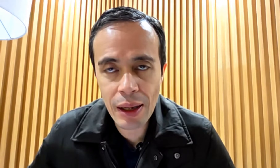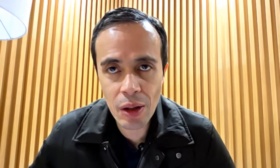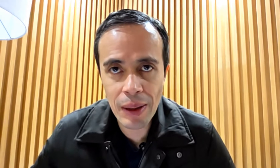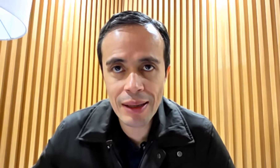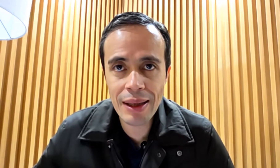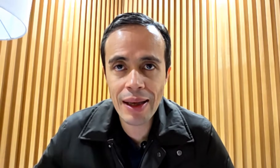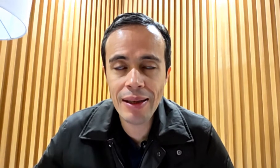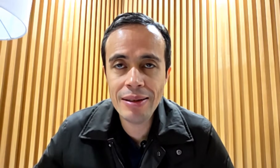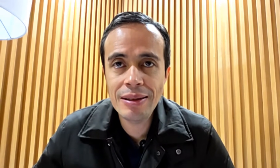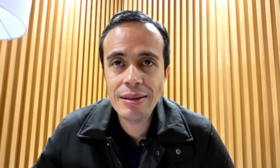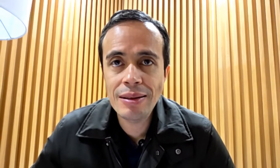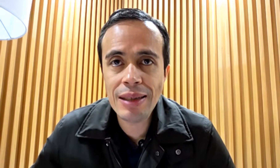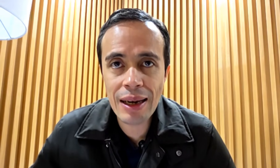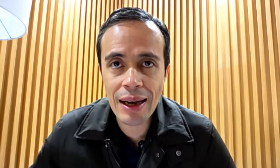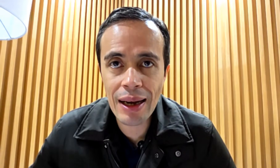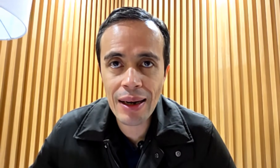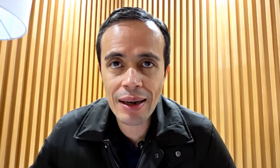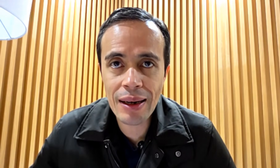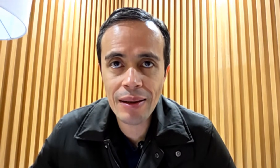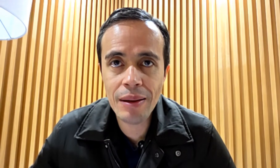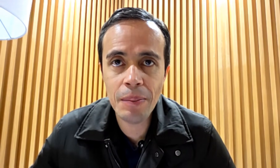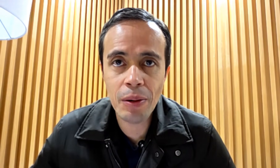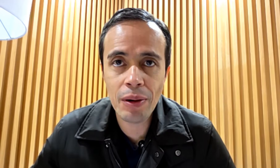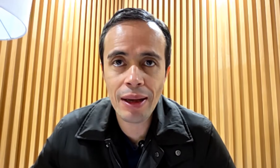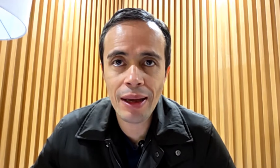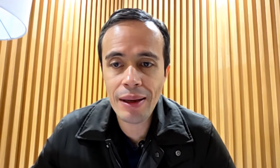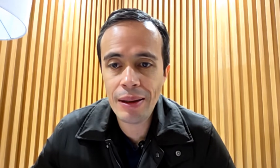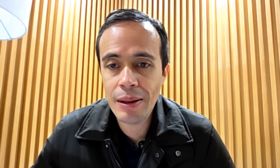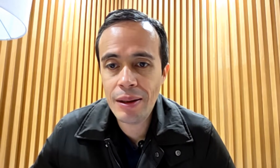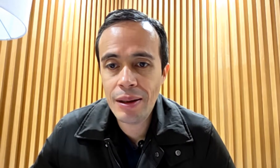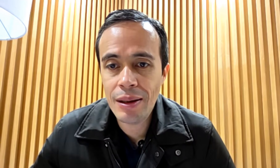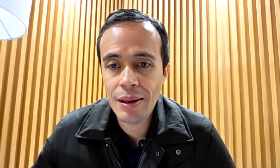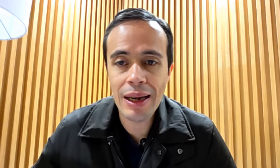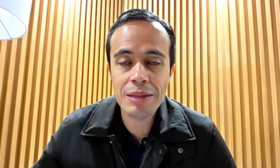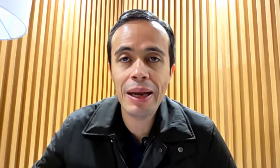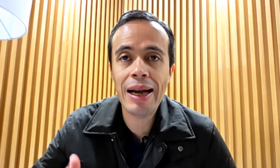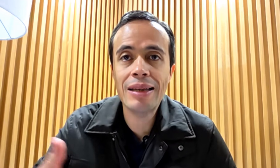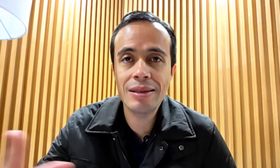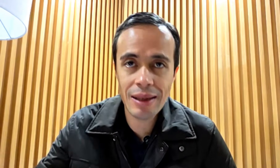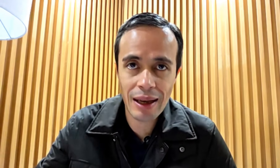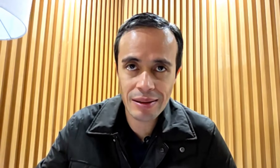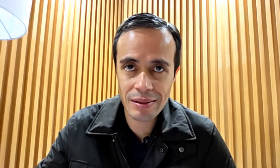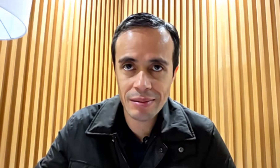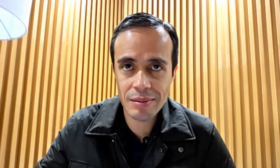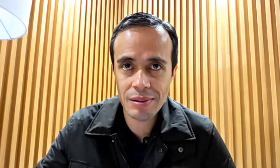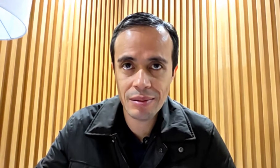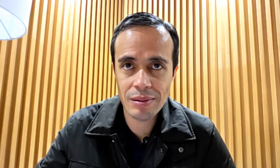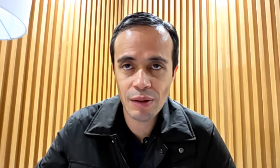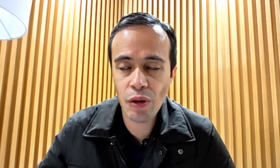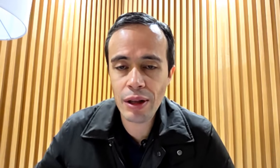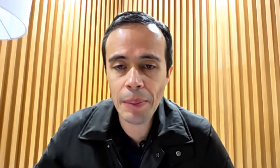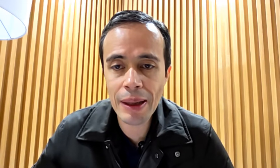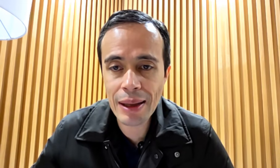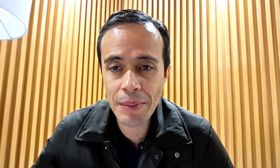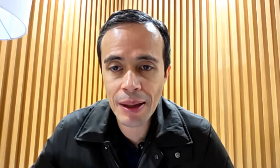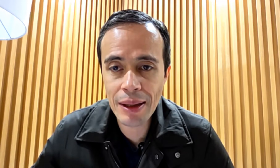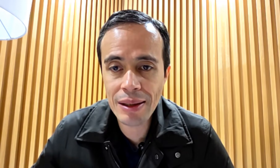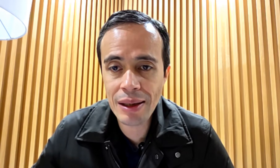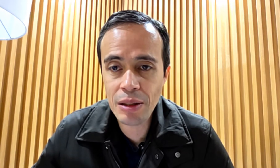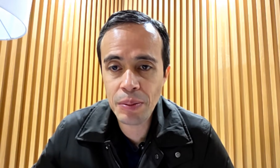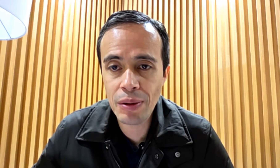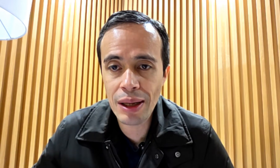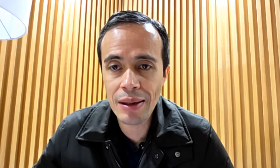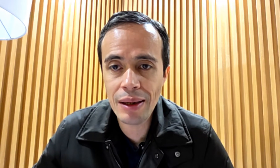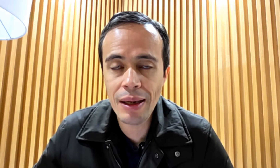del jitomate, de la carne, porque las mercancías fundamentalmente